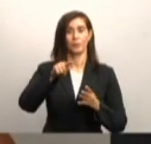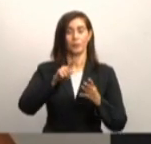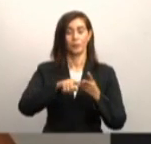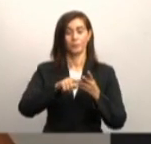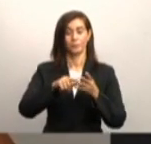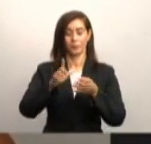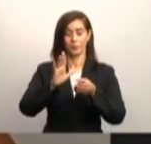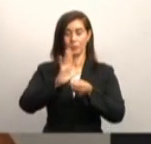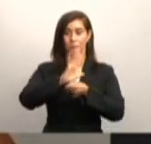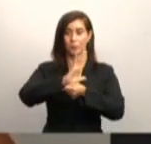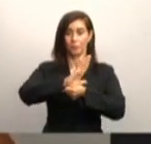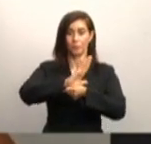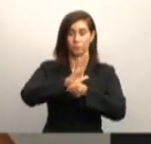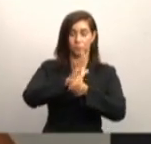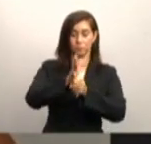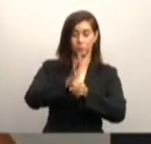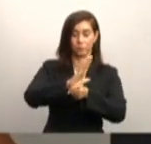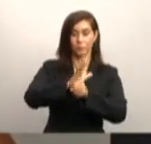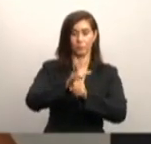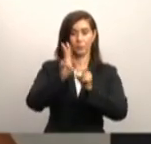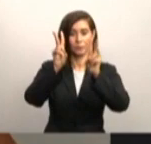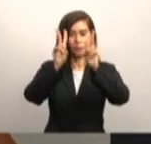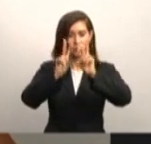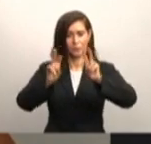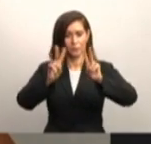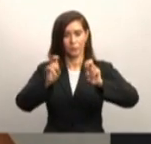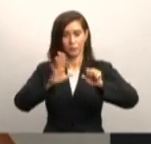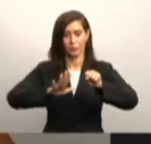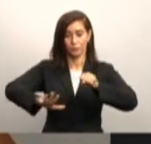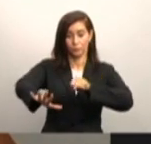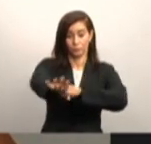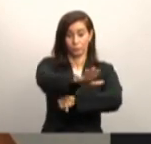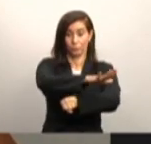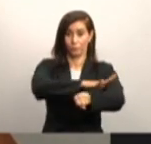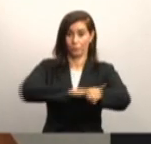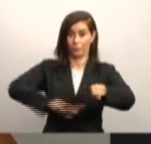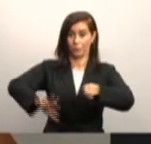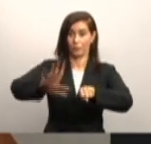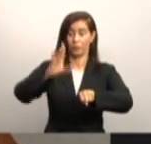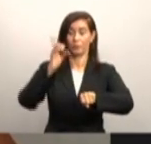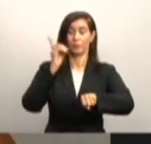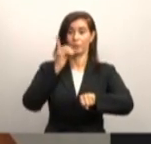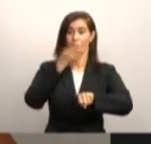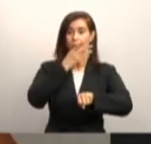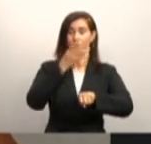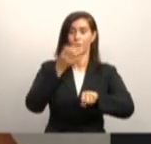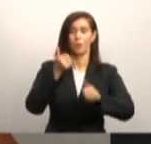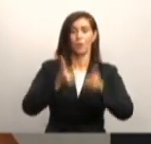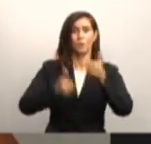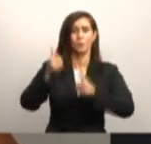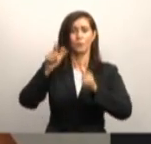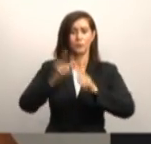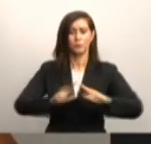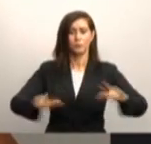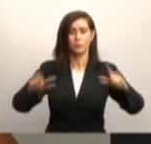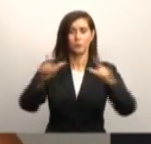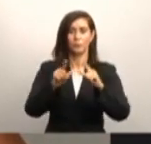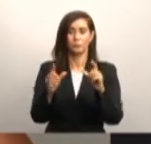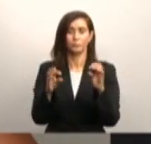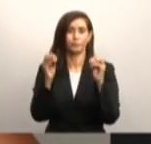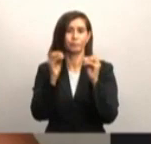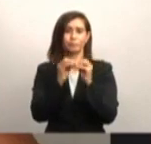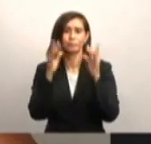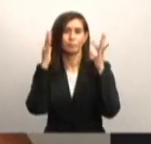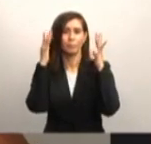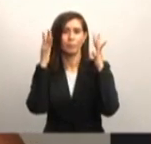virus COVID-19 que llevan ustedes en territorio dominicano, ¿cuáles son los focos que más se le preocupan en este momento? Focos,